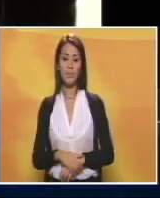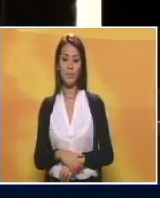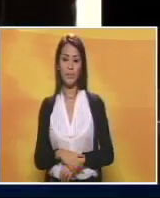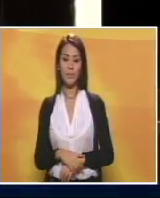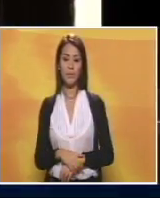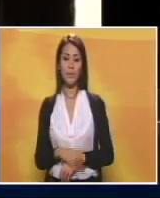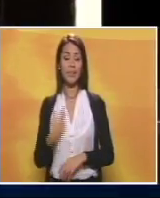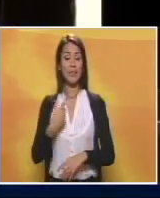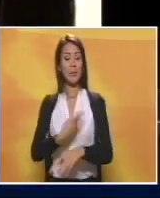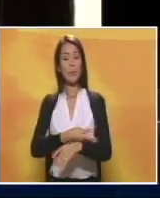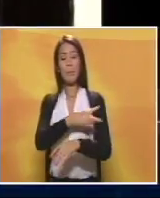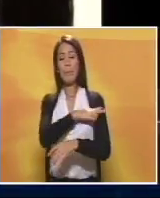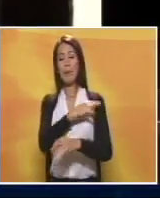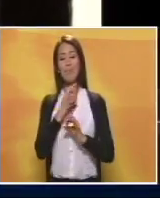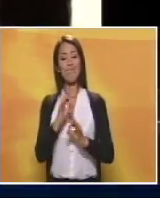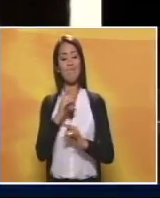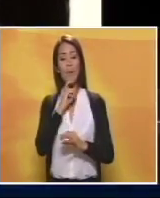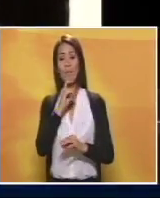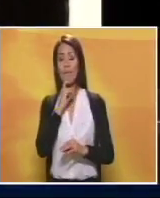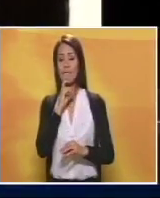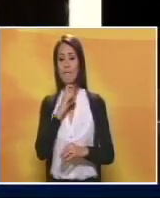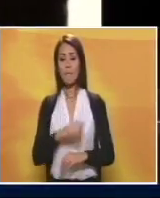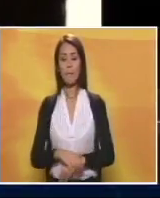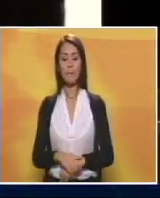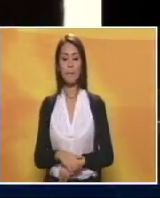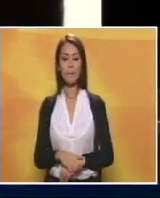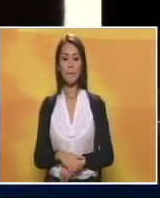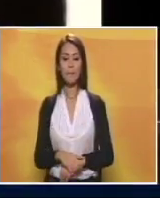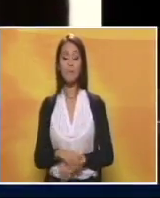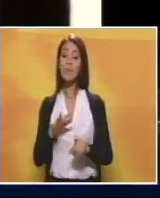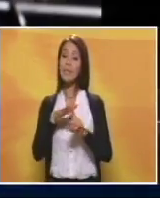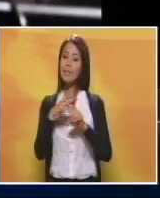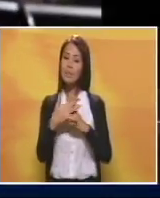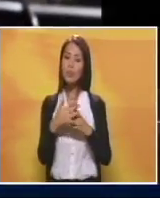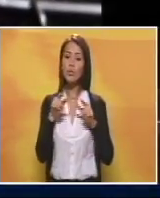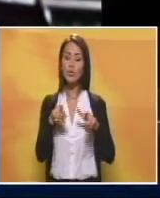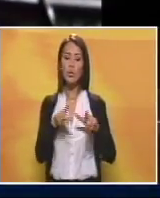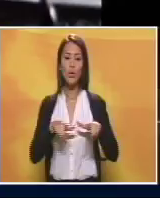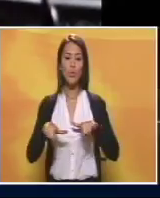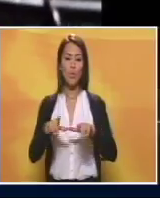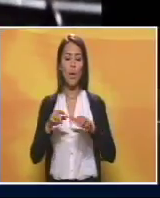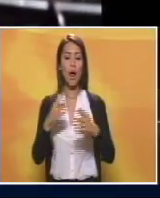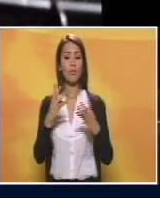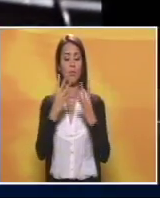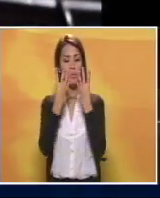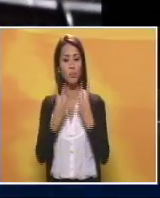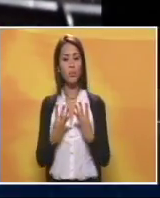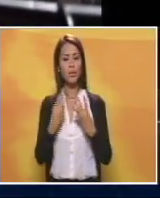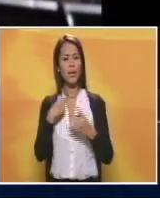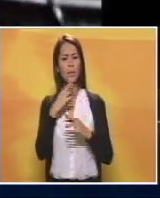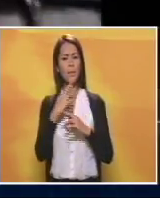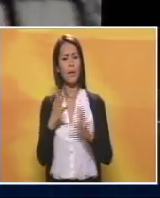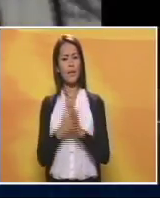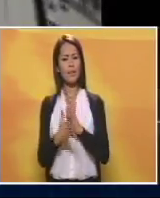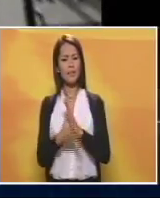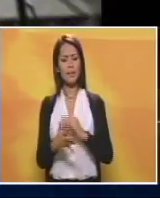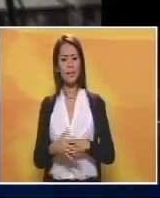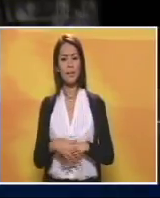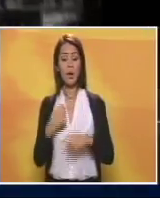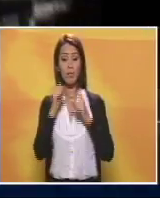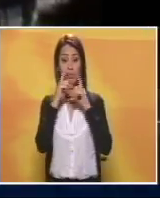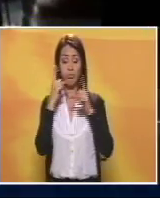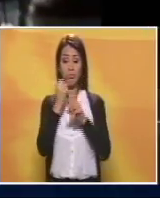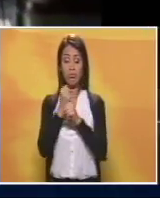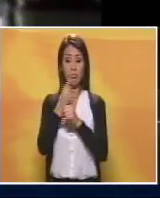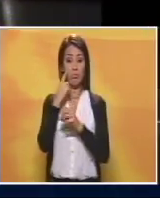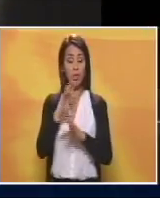el más violento en la última década en la entidad. La situación se registró en el penal de La Toma en respuesta a un operativo sorpresa para